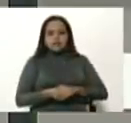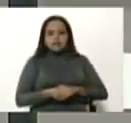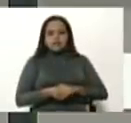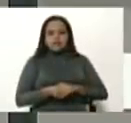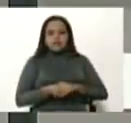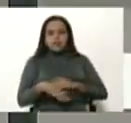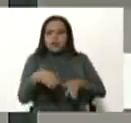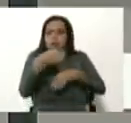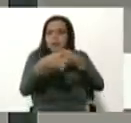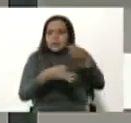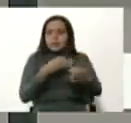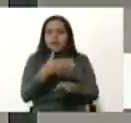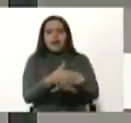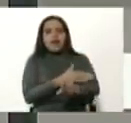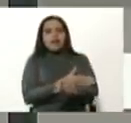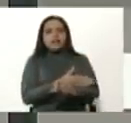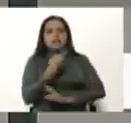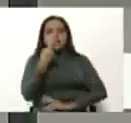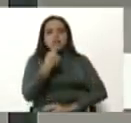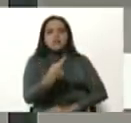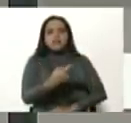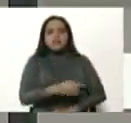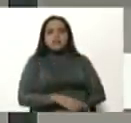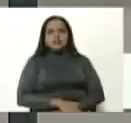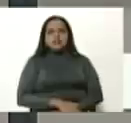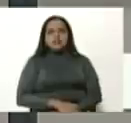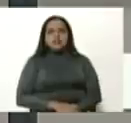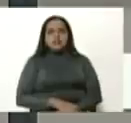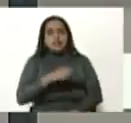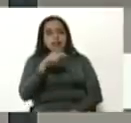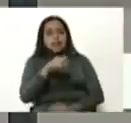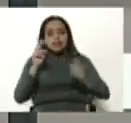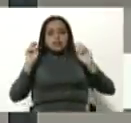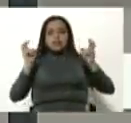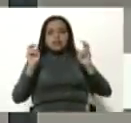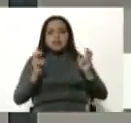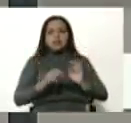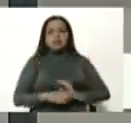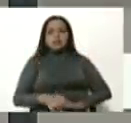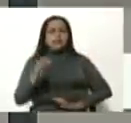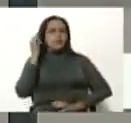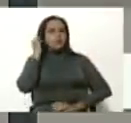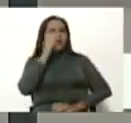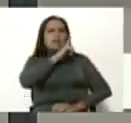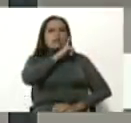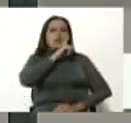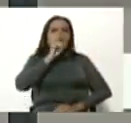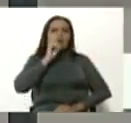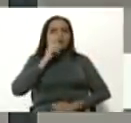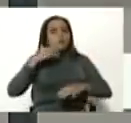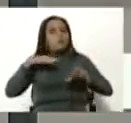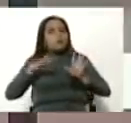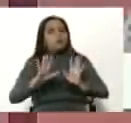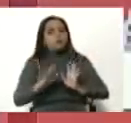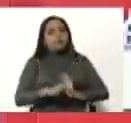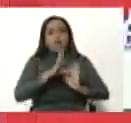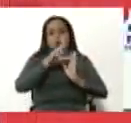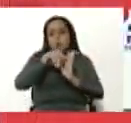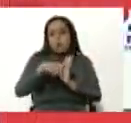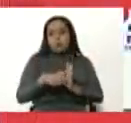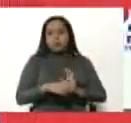ahondar justamente en este tema. Se trata de la señora, la pandillera